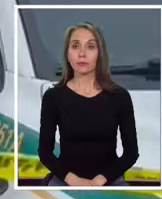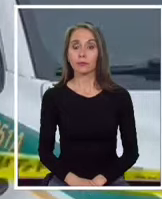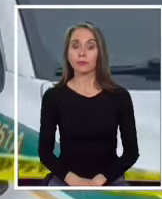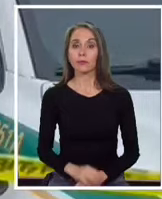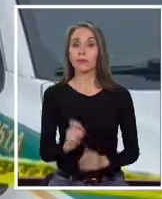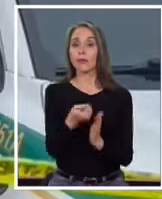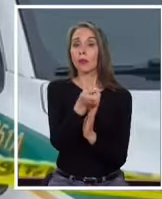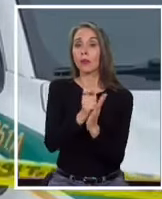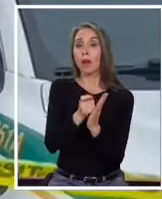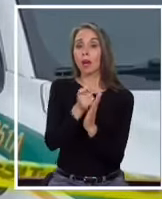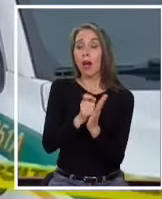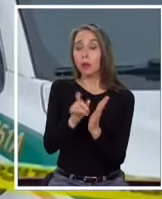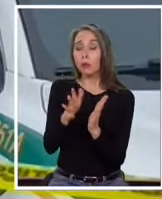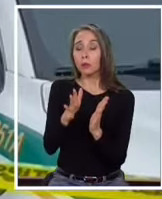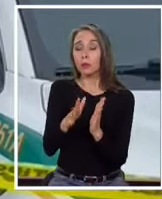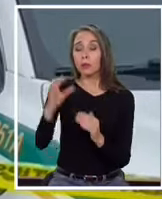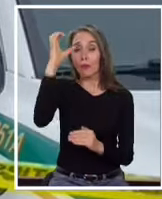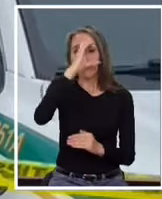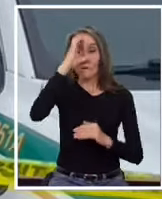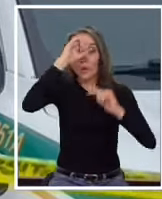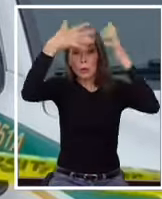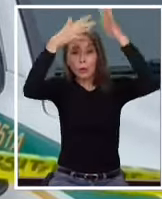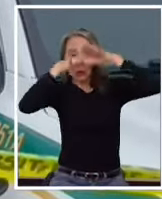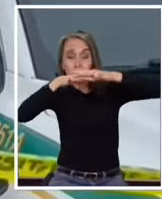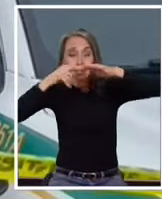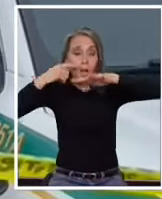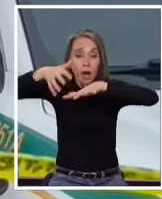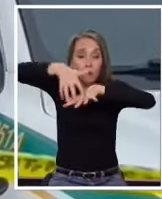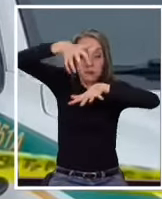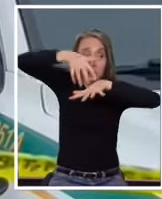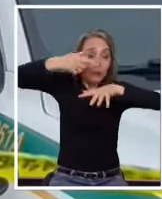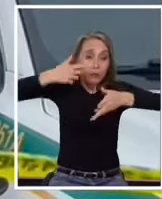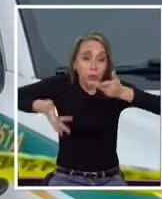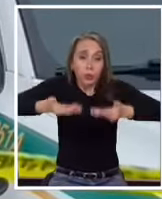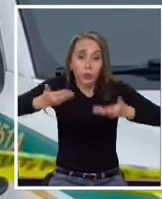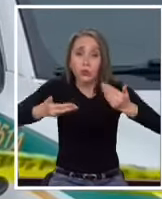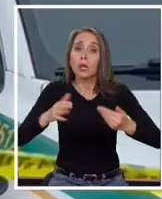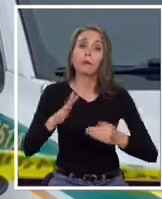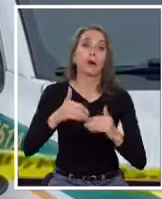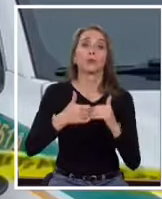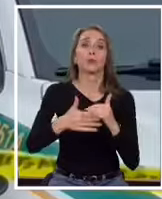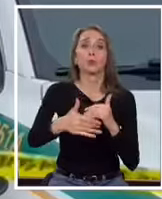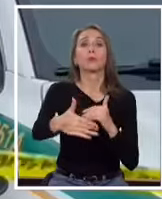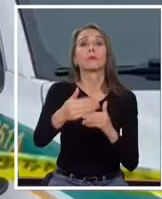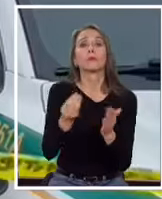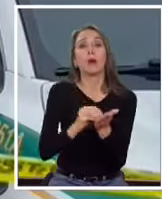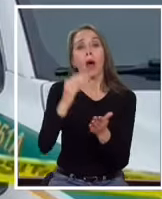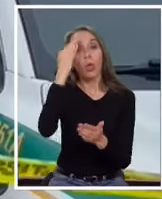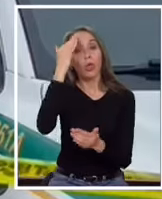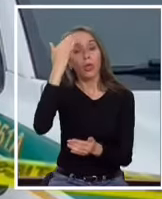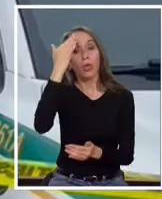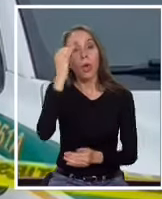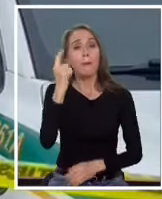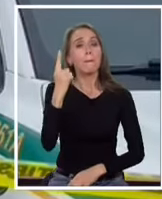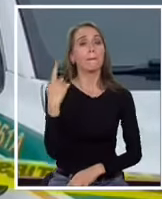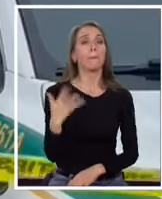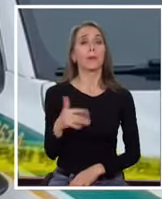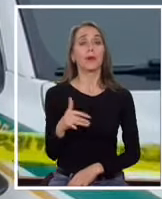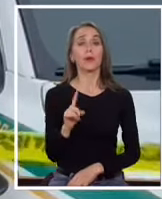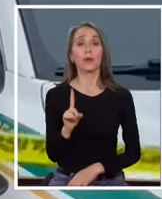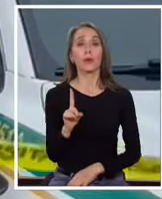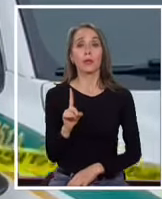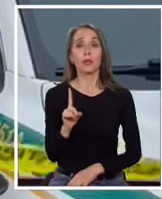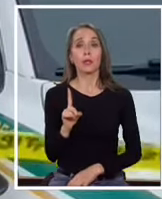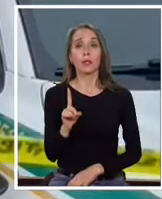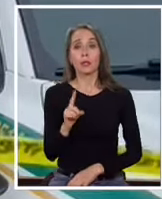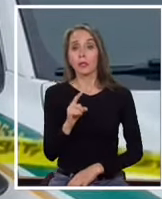Se estima que las tareas de búsqueda van a continuar durante algunos días más, porque si bien la prioridad está puesta